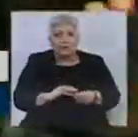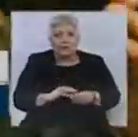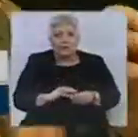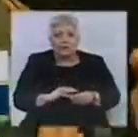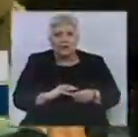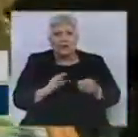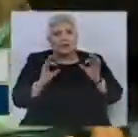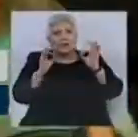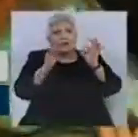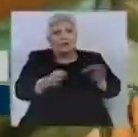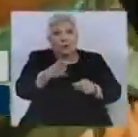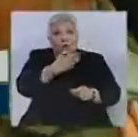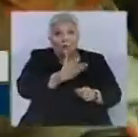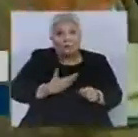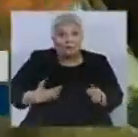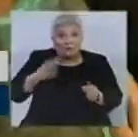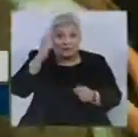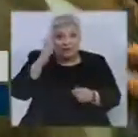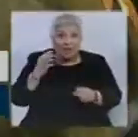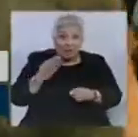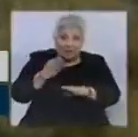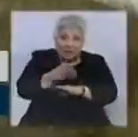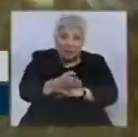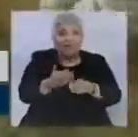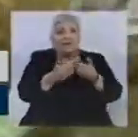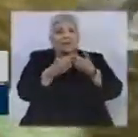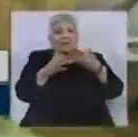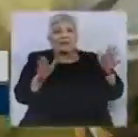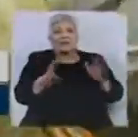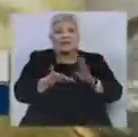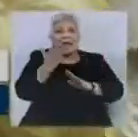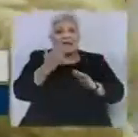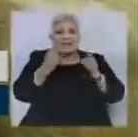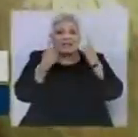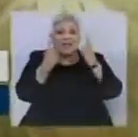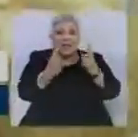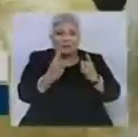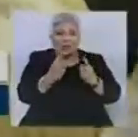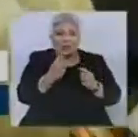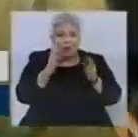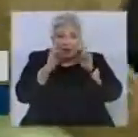la llegada del presidente de la republica dio inicio a la fase más protocolar del velatorio